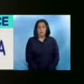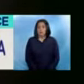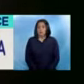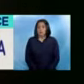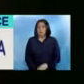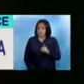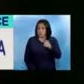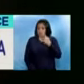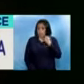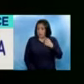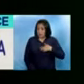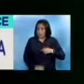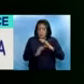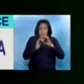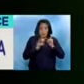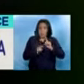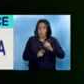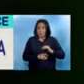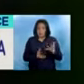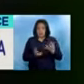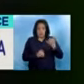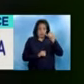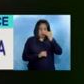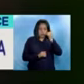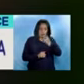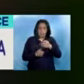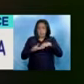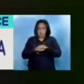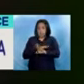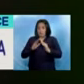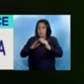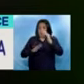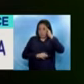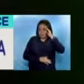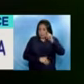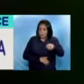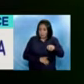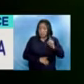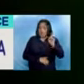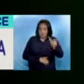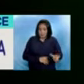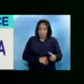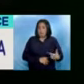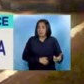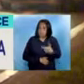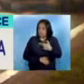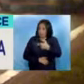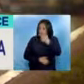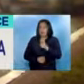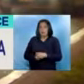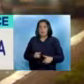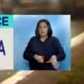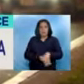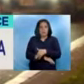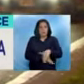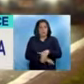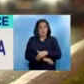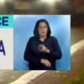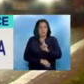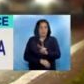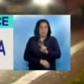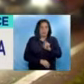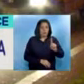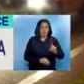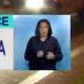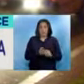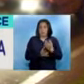filmar? Sí. Este hombre que grita y no quiere que lo graben dentro de la comisaría es acusado de haber disparado contra transeúntes en la cuadra 21 de la avenida